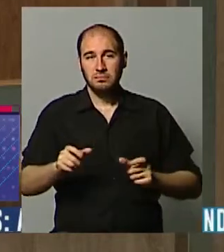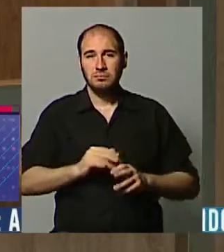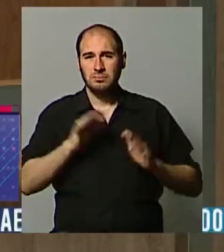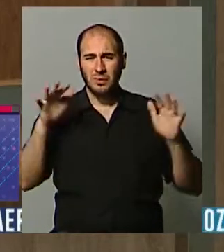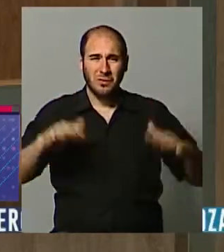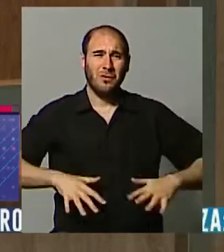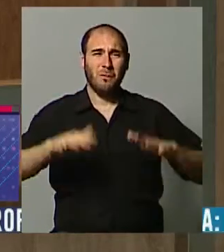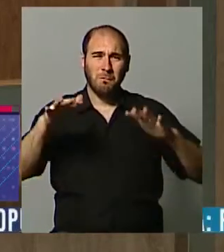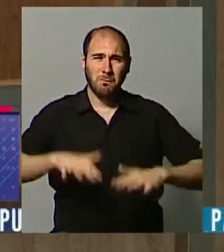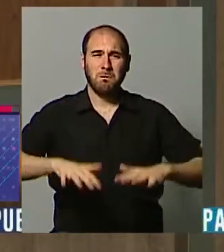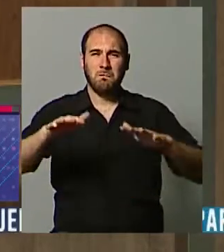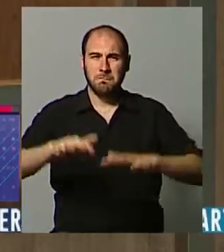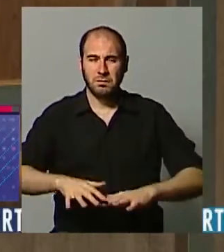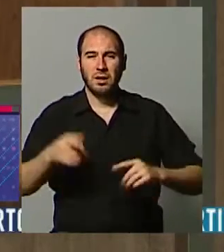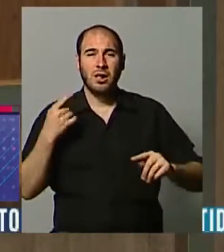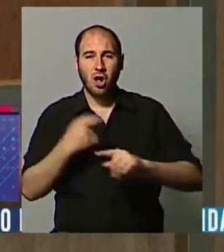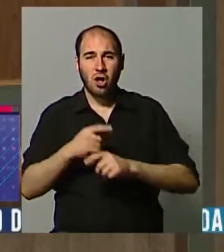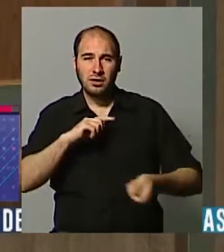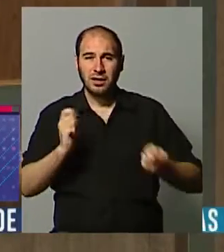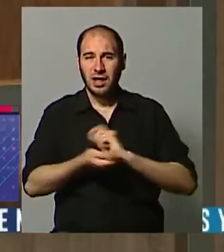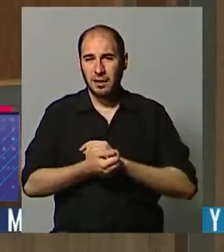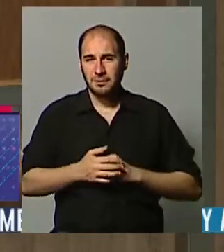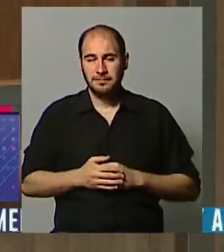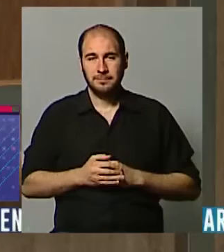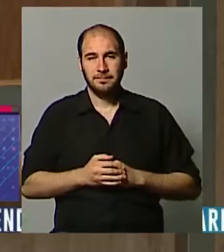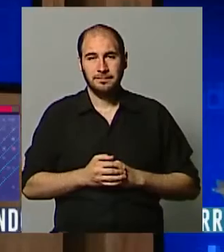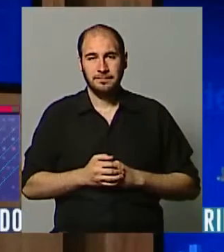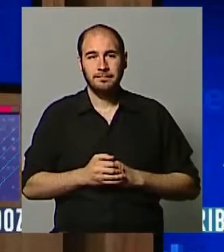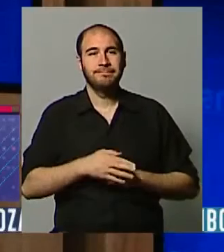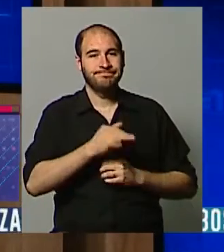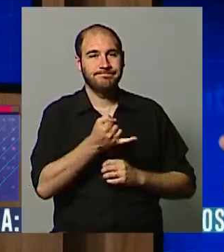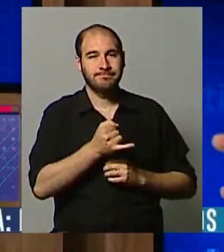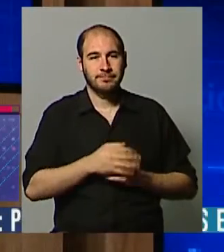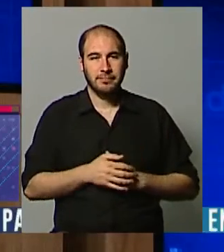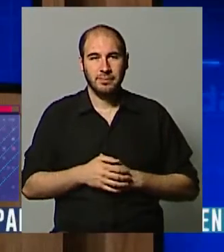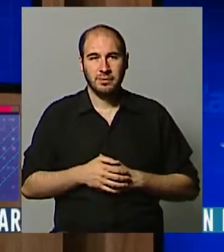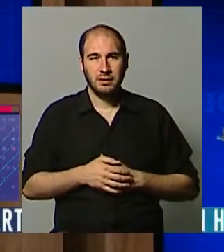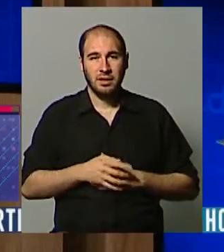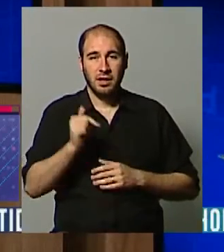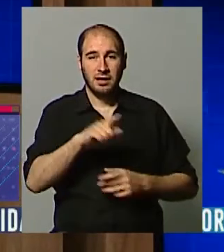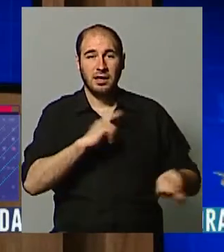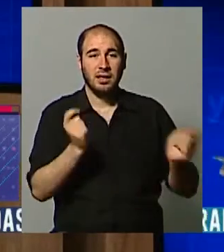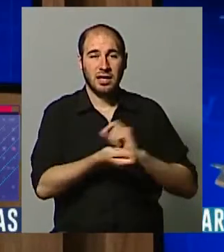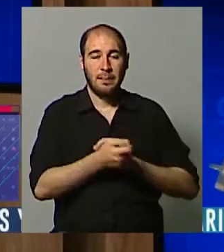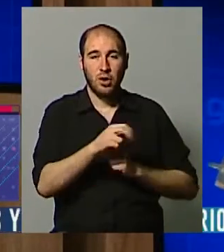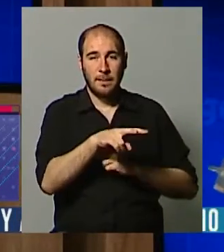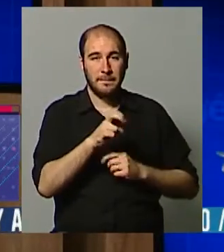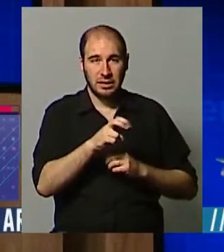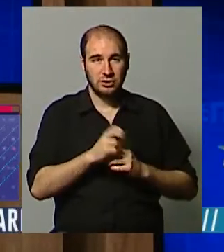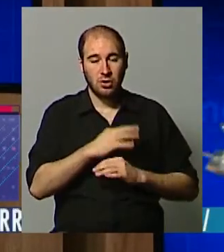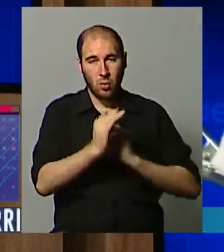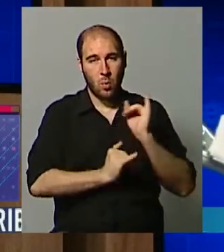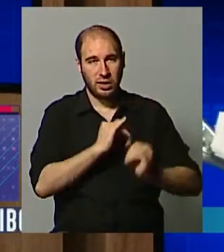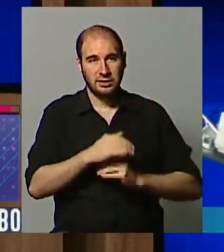en masa a manifestarse en contra de esas posibles modificaciones. Exacto, de hecho esta reforma al sistema previsional que se